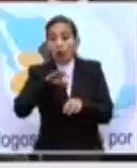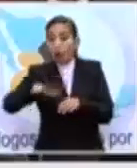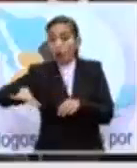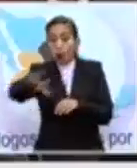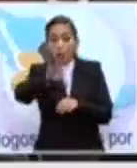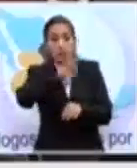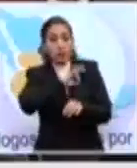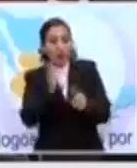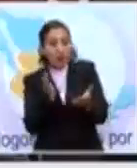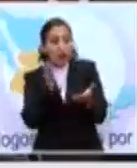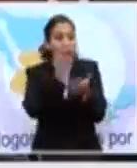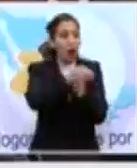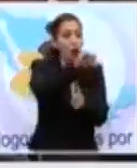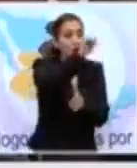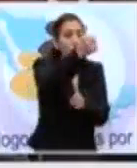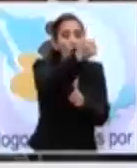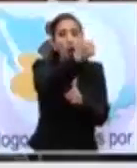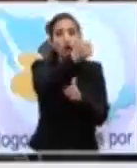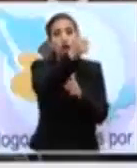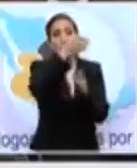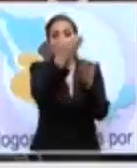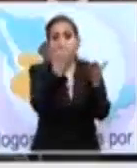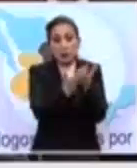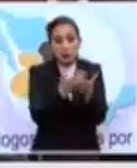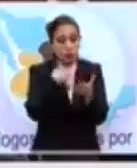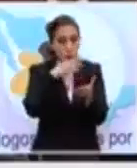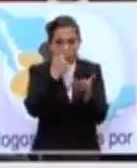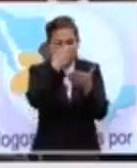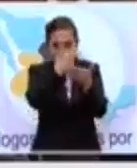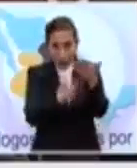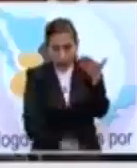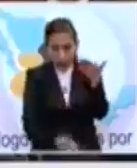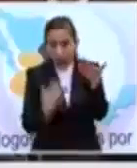a otros servicios que están fuera del ISSSTE o fuera del seguro, aunque